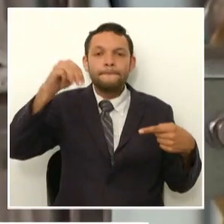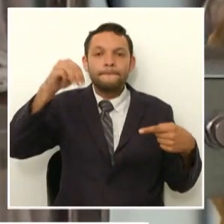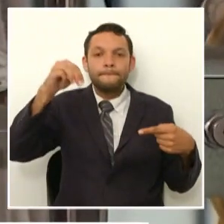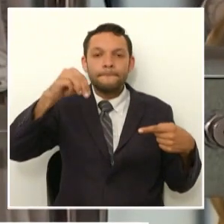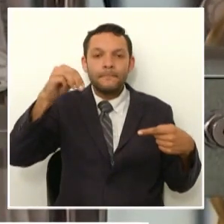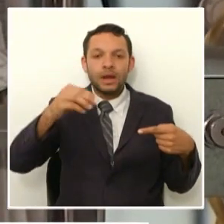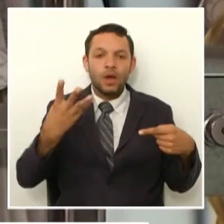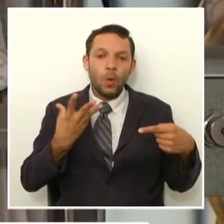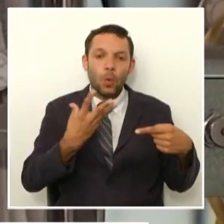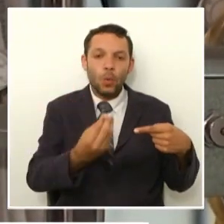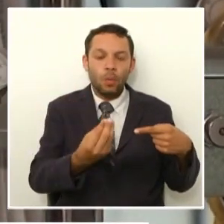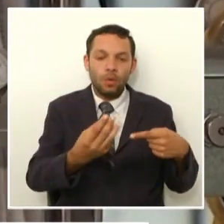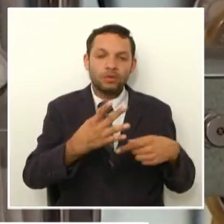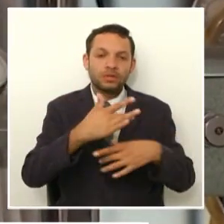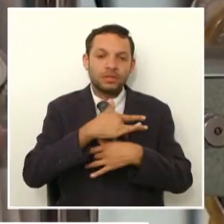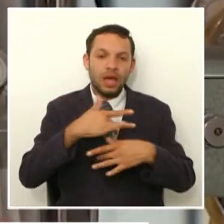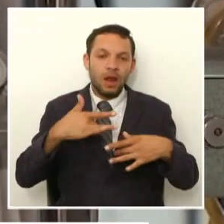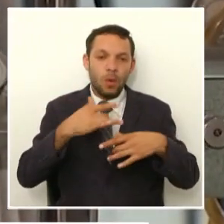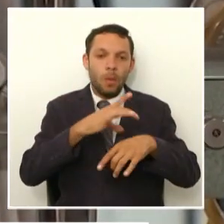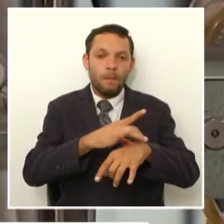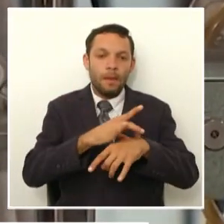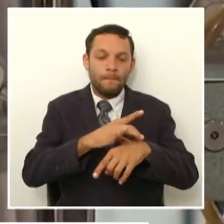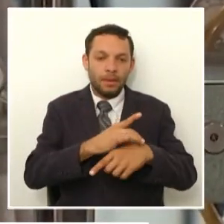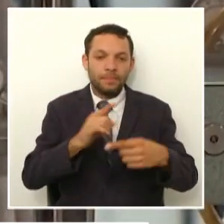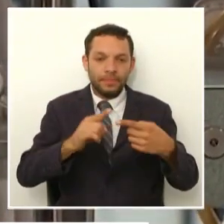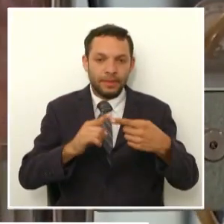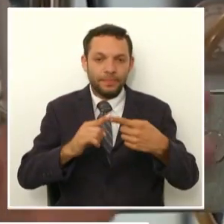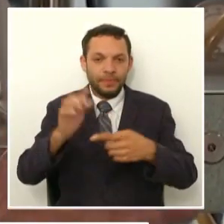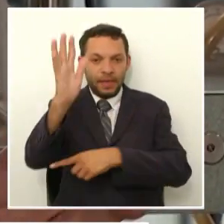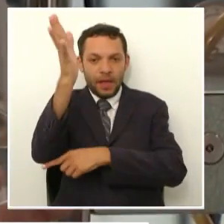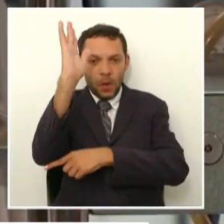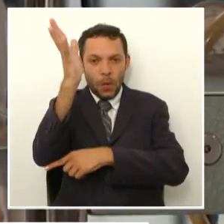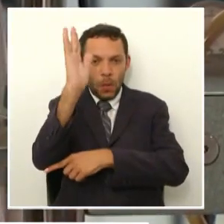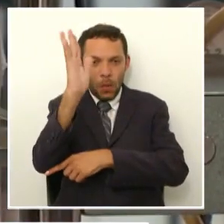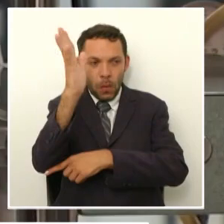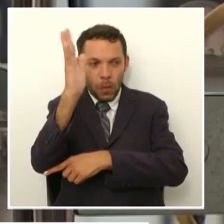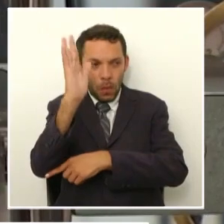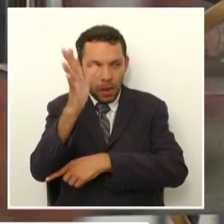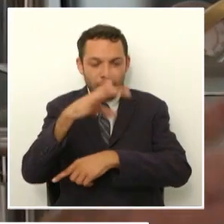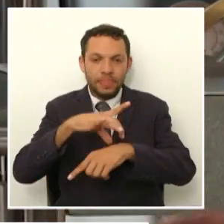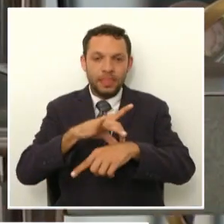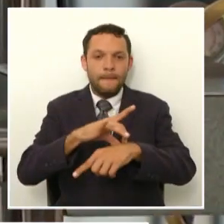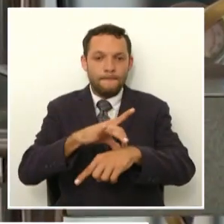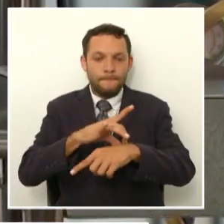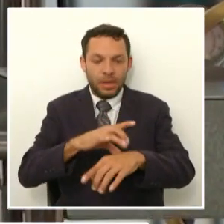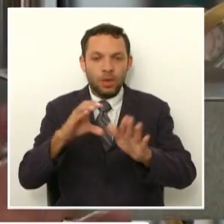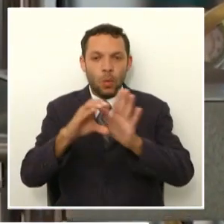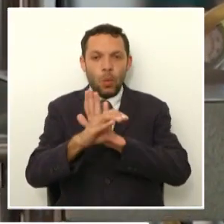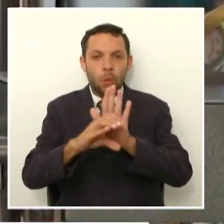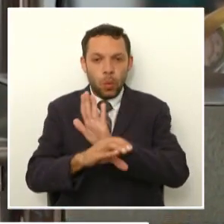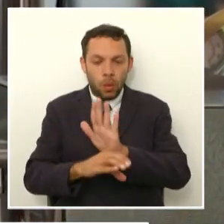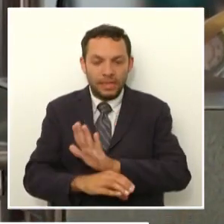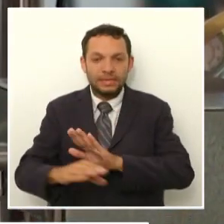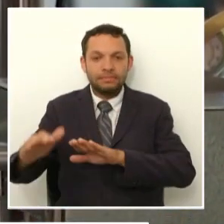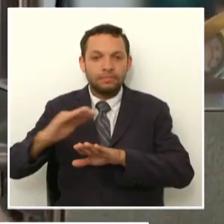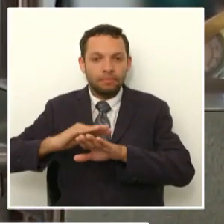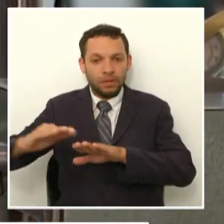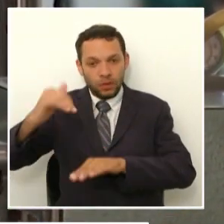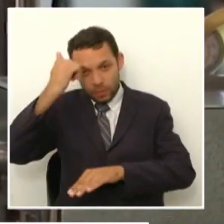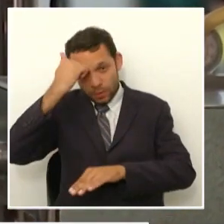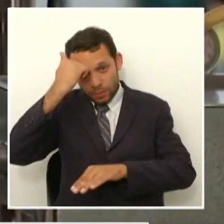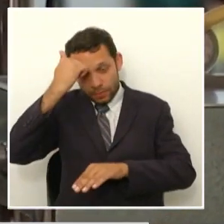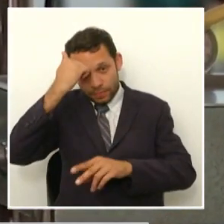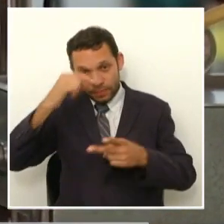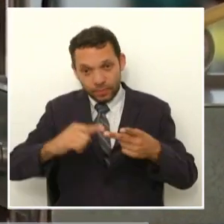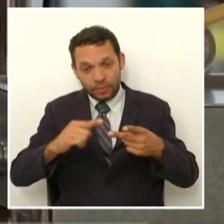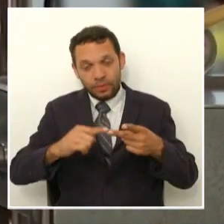Academia de Medicina y se dictan conferencias sobre medicina en general, se invita a profesores, etc. Los terceros